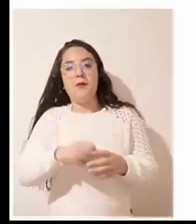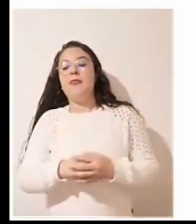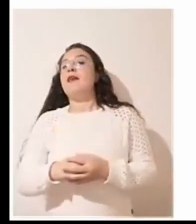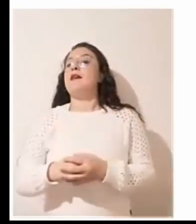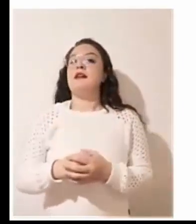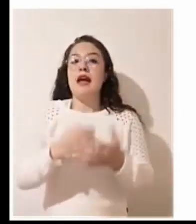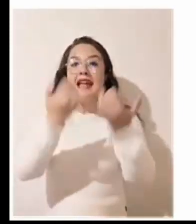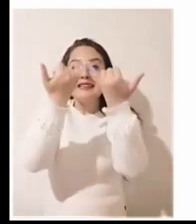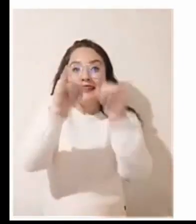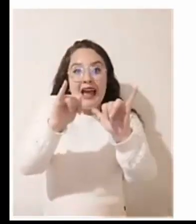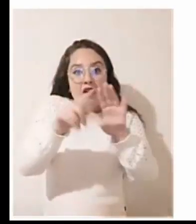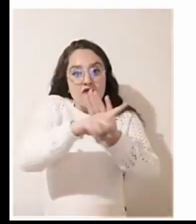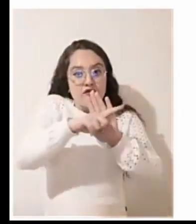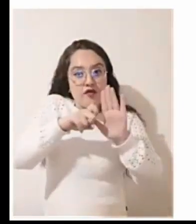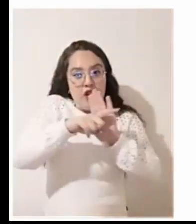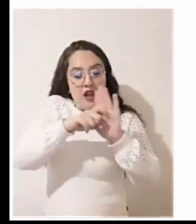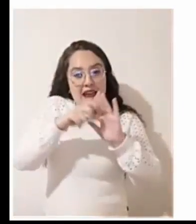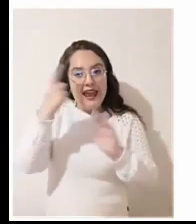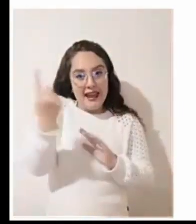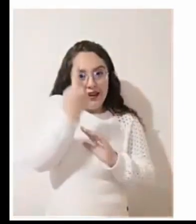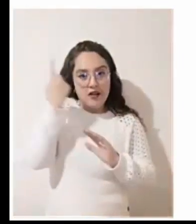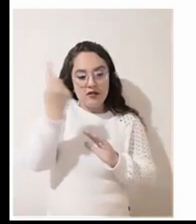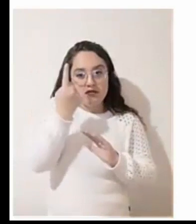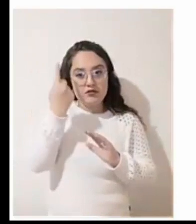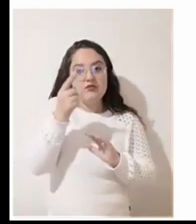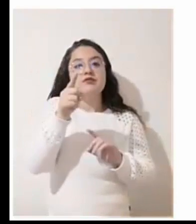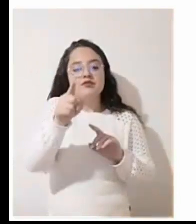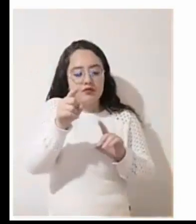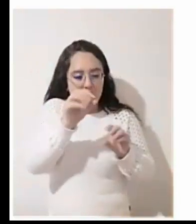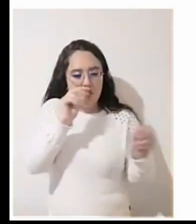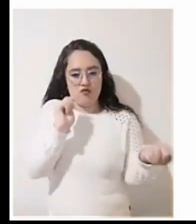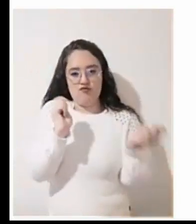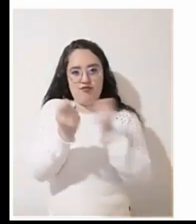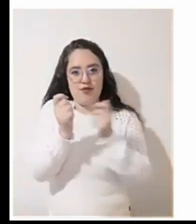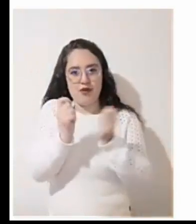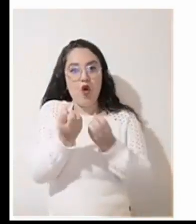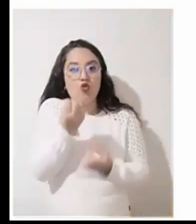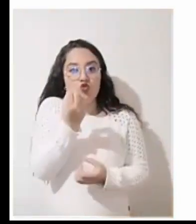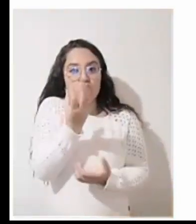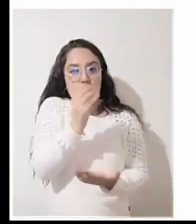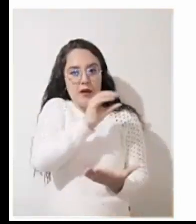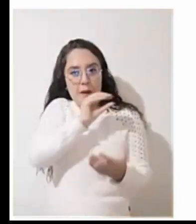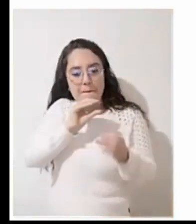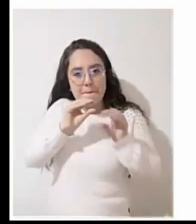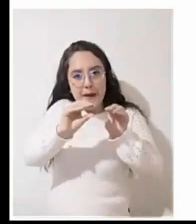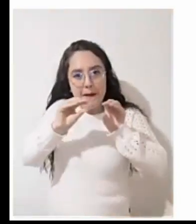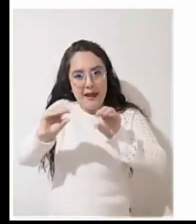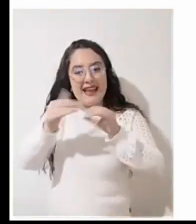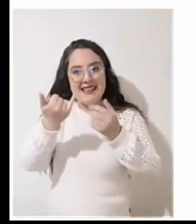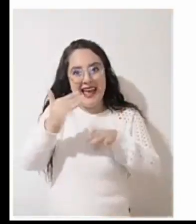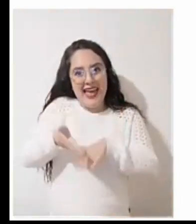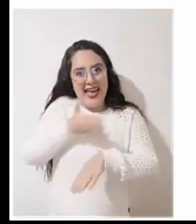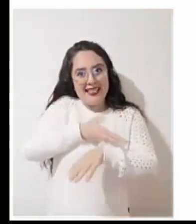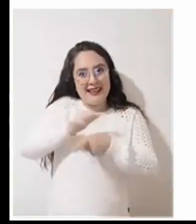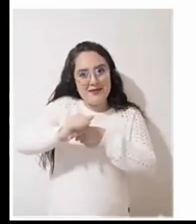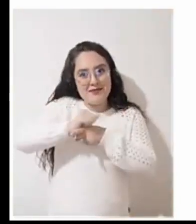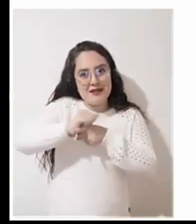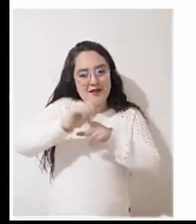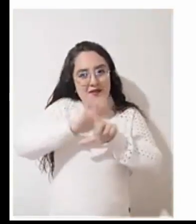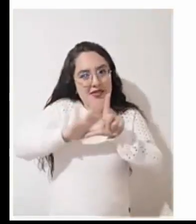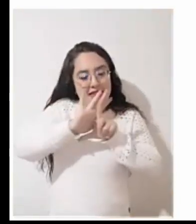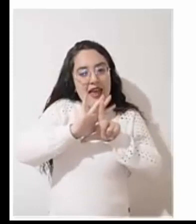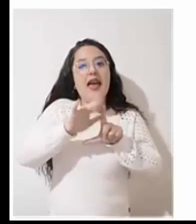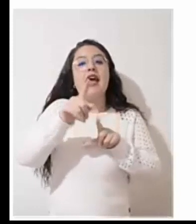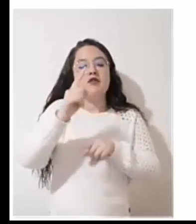Después de que obtenemos la fórmula general, reemplazamos en esta fórmula los valores obtenidos en la práctica anterior.